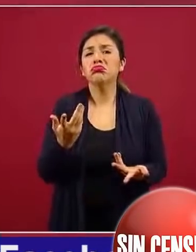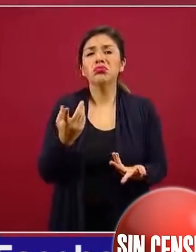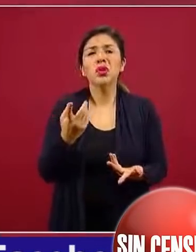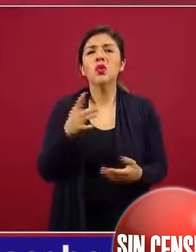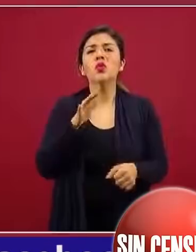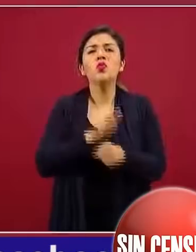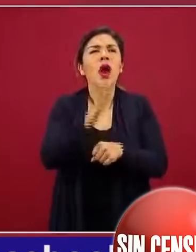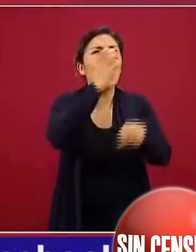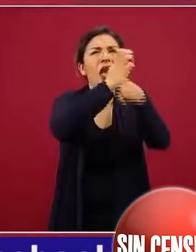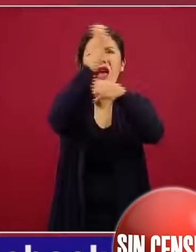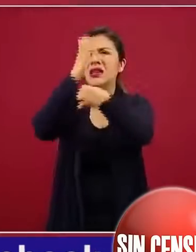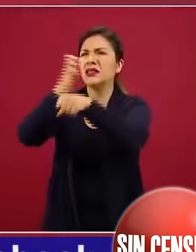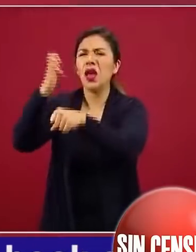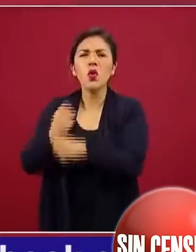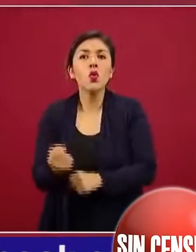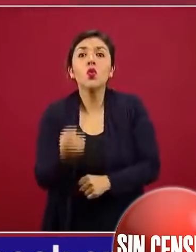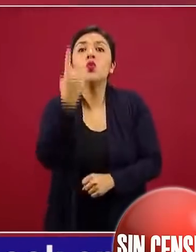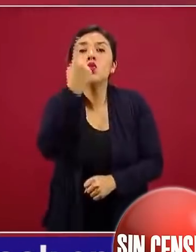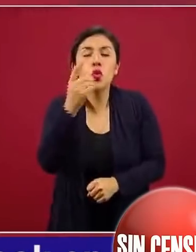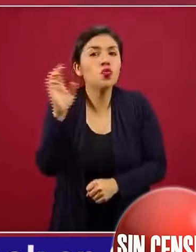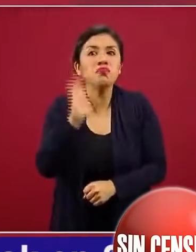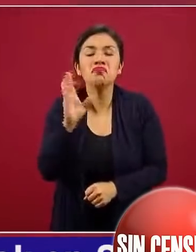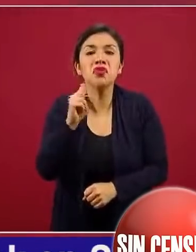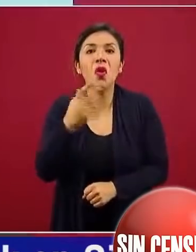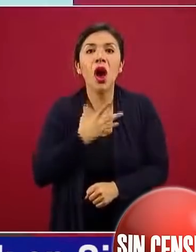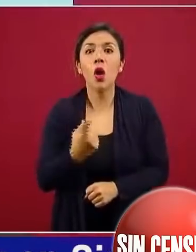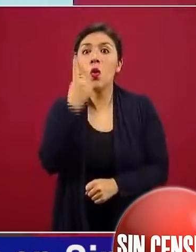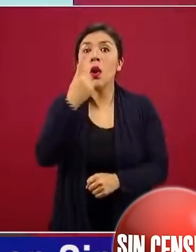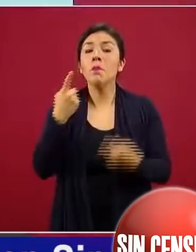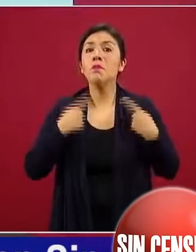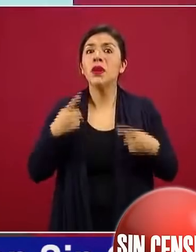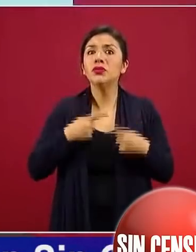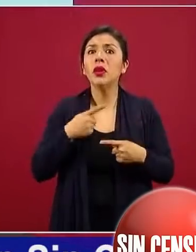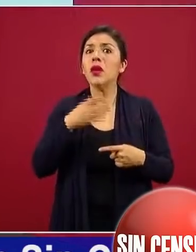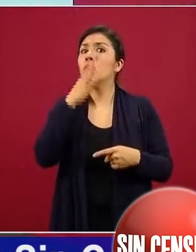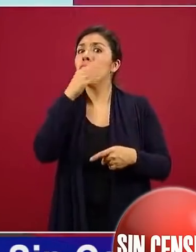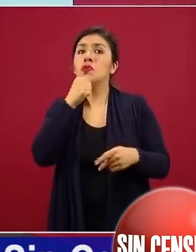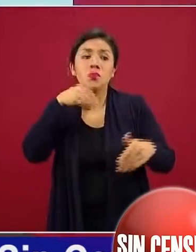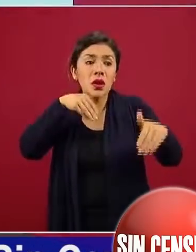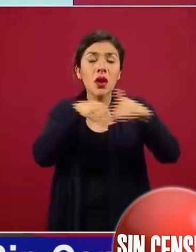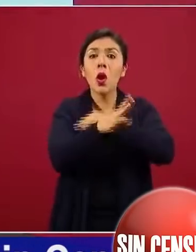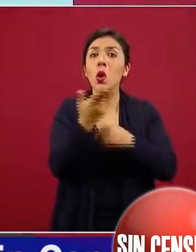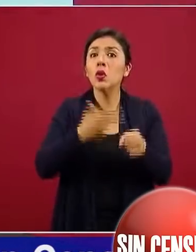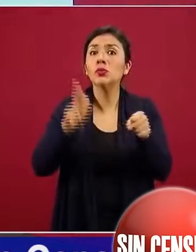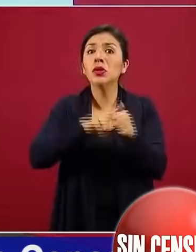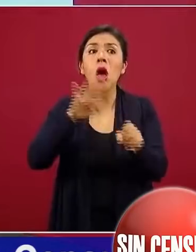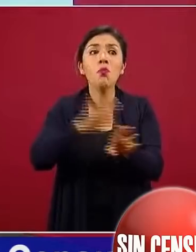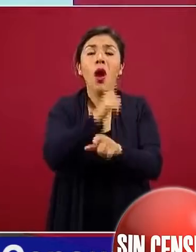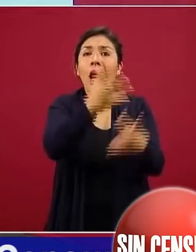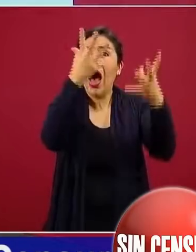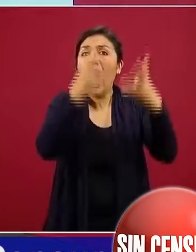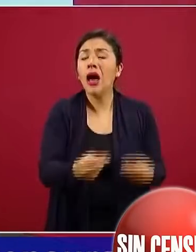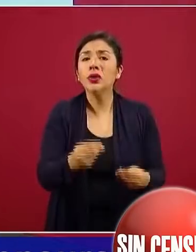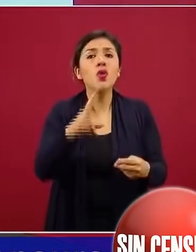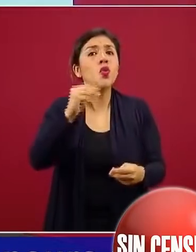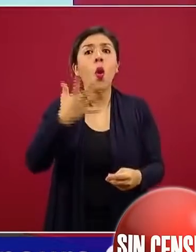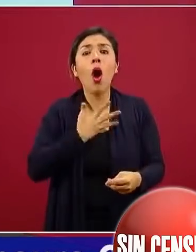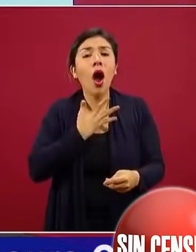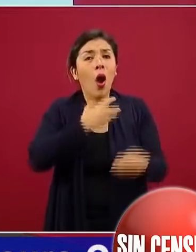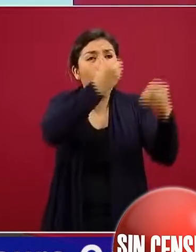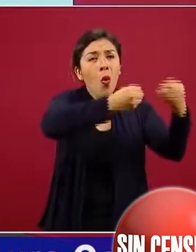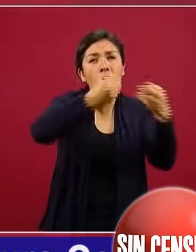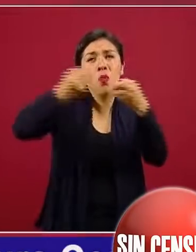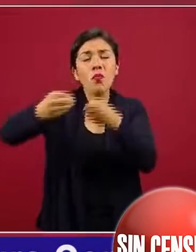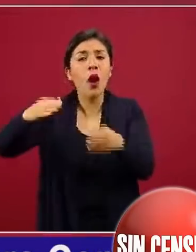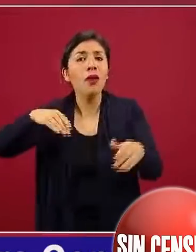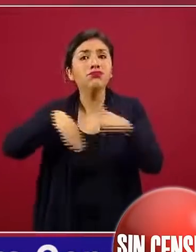cualquiera de los estados de la República haya personas que no se pueden atender porque no hay una cama disponible.